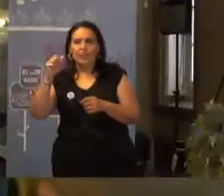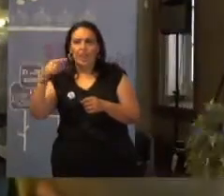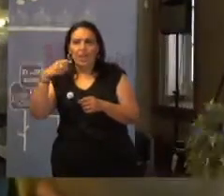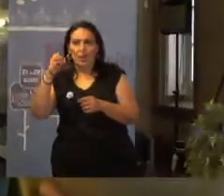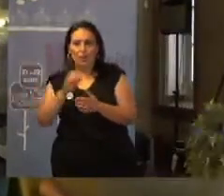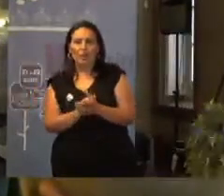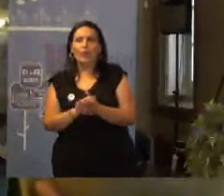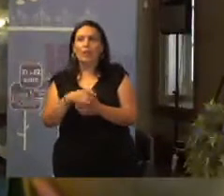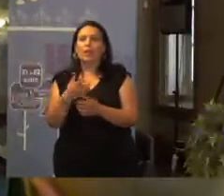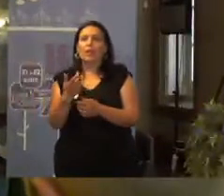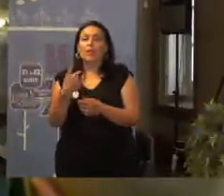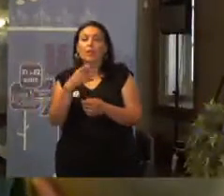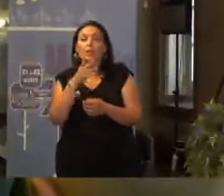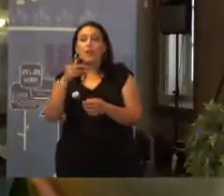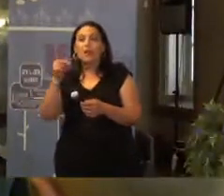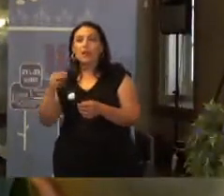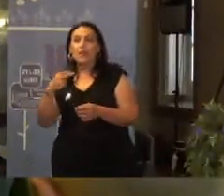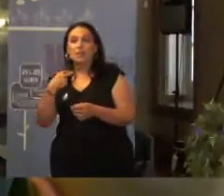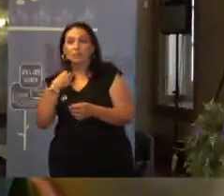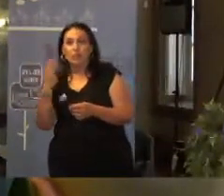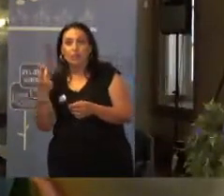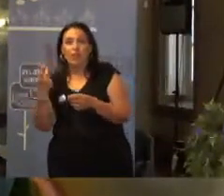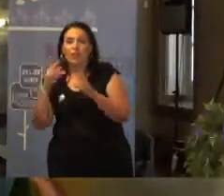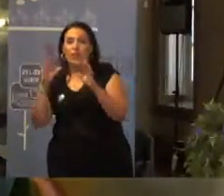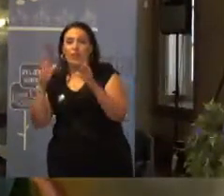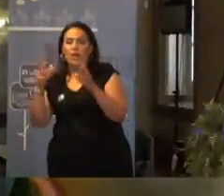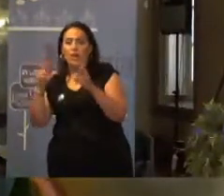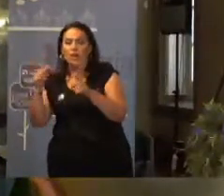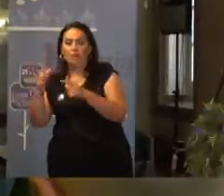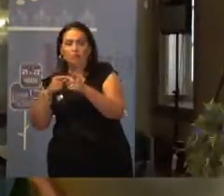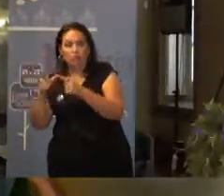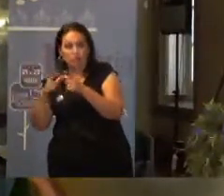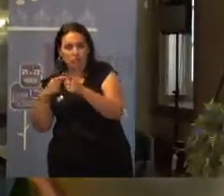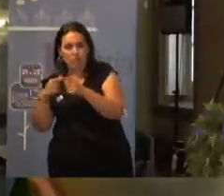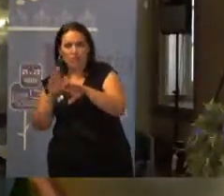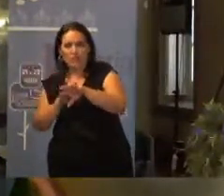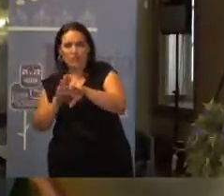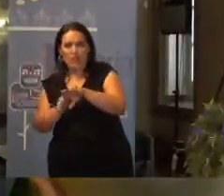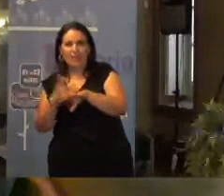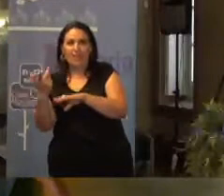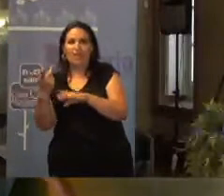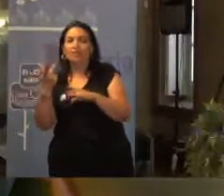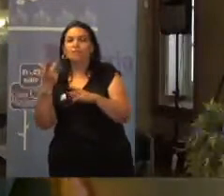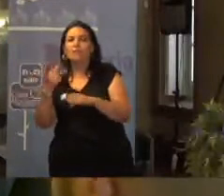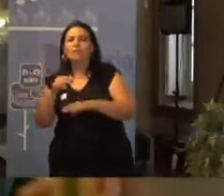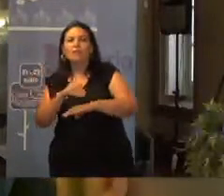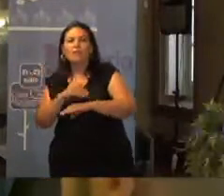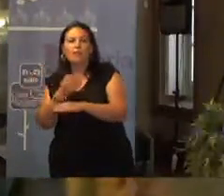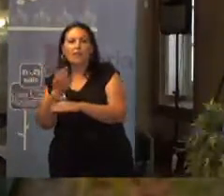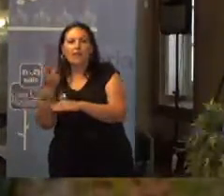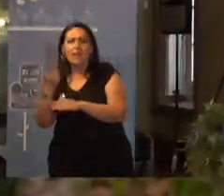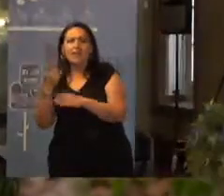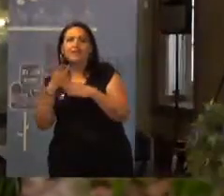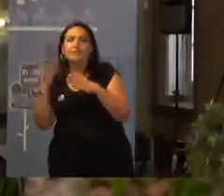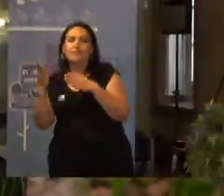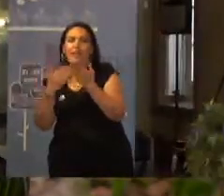Joana Mortagua, que é deputada do Bloco de Esquerda, licenciada en Relacións Internacionais. Ela sabe moi ben do que